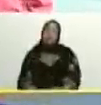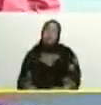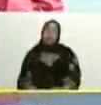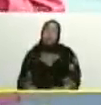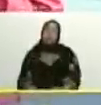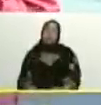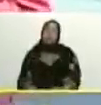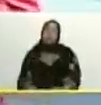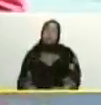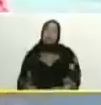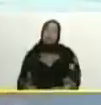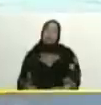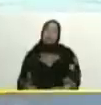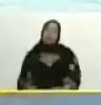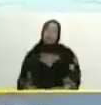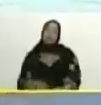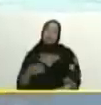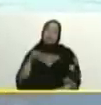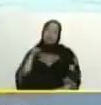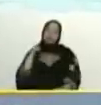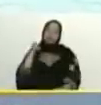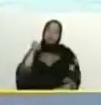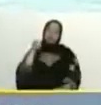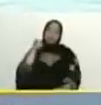Al pasar de los años,